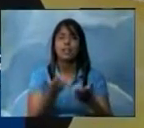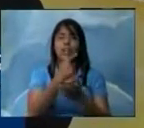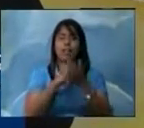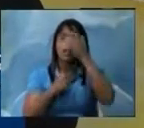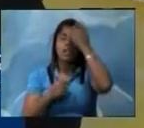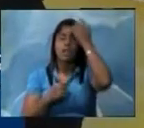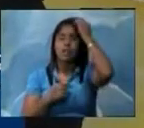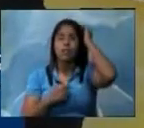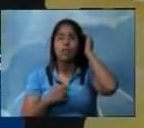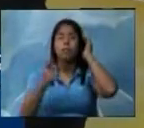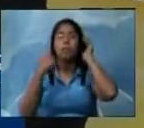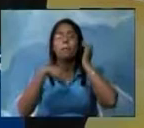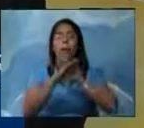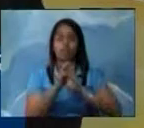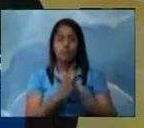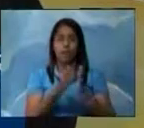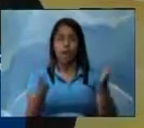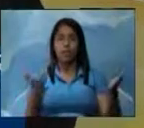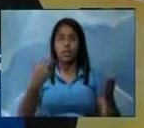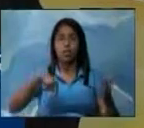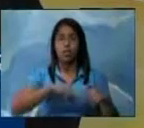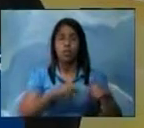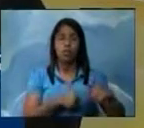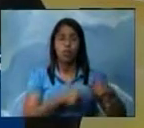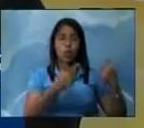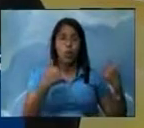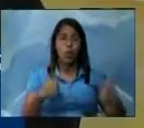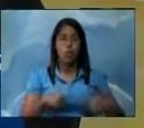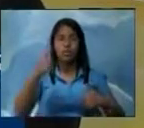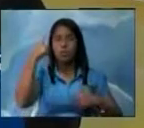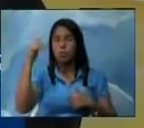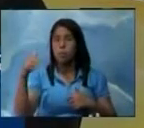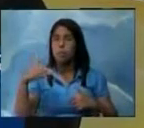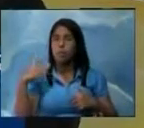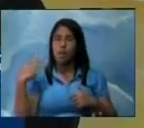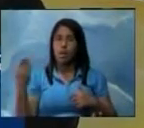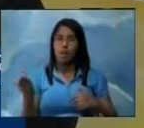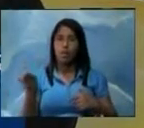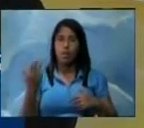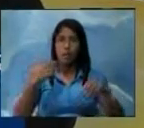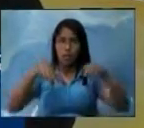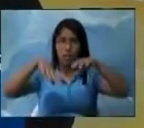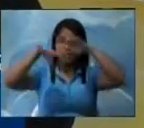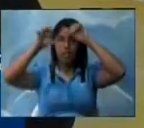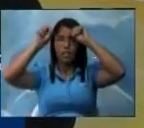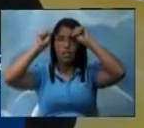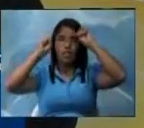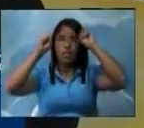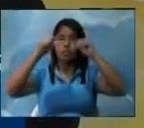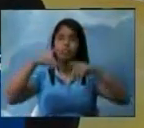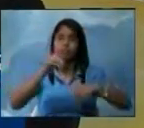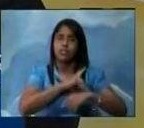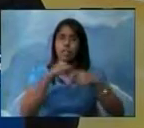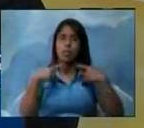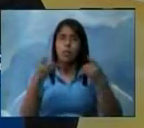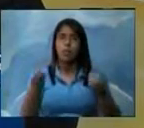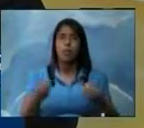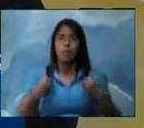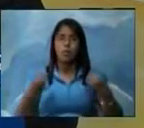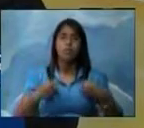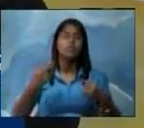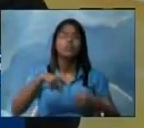este estudio del libro va a abrir nuestro corazón para lo que entendamos debemos de vivir nosotros